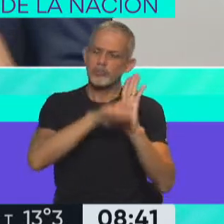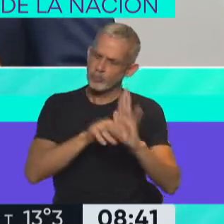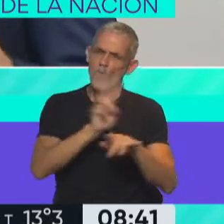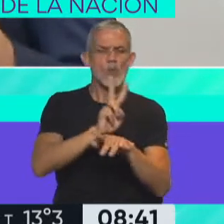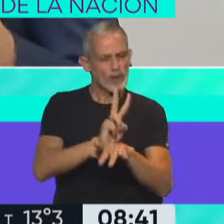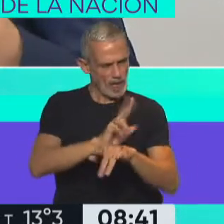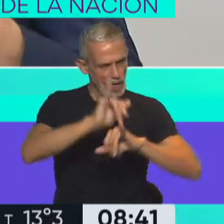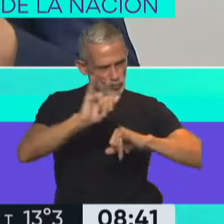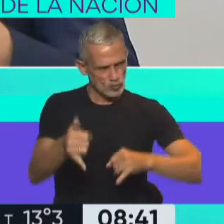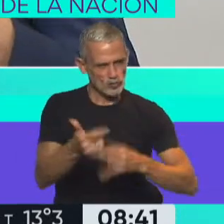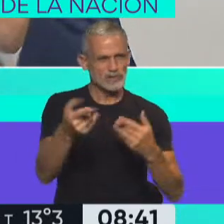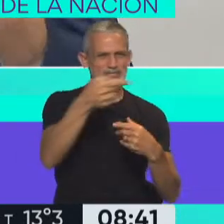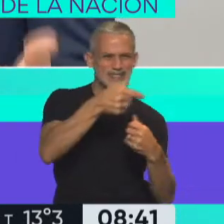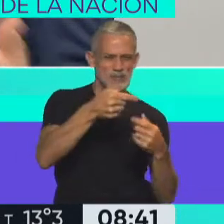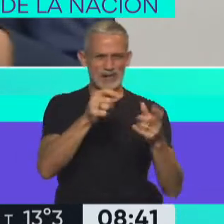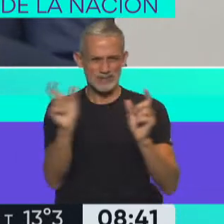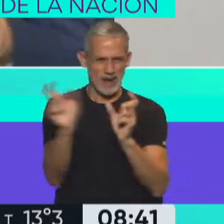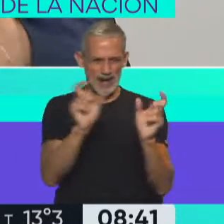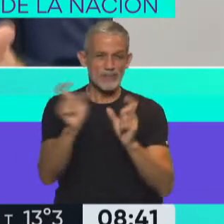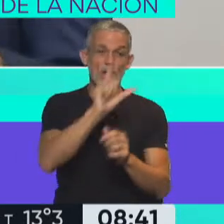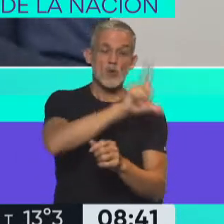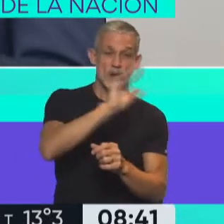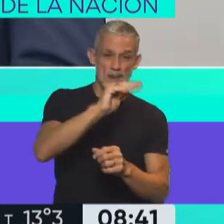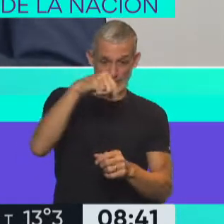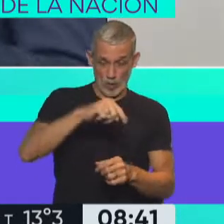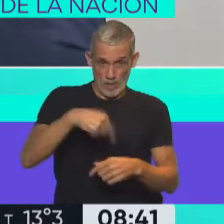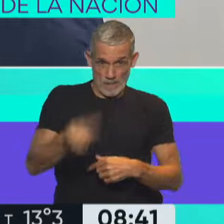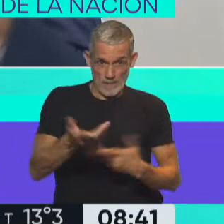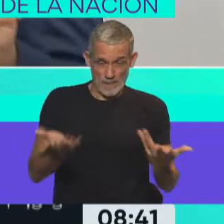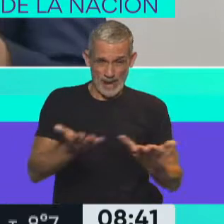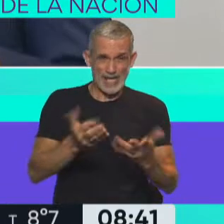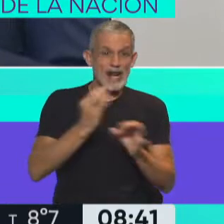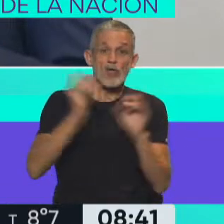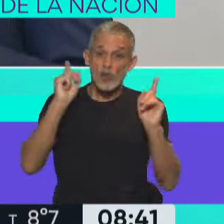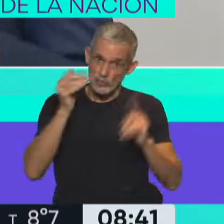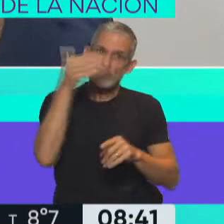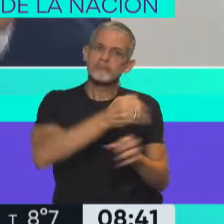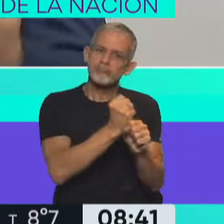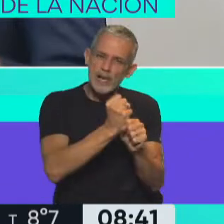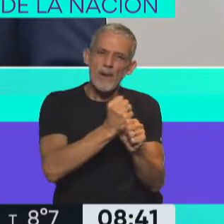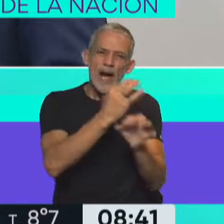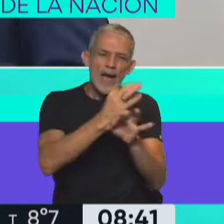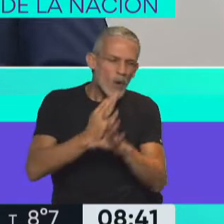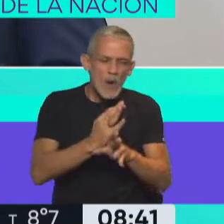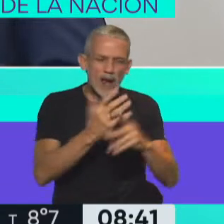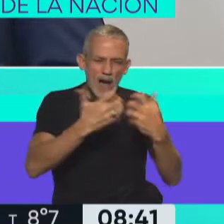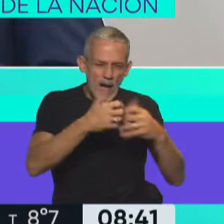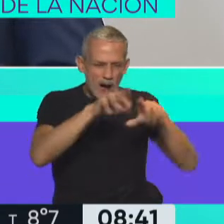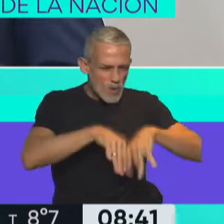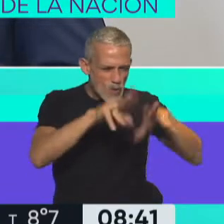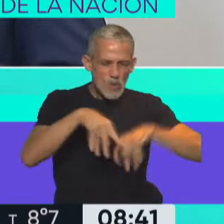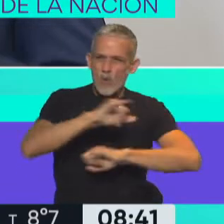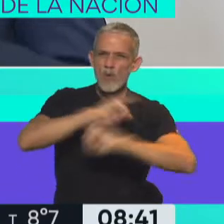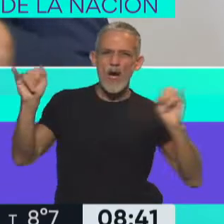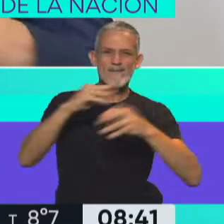con cuidados, y lunes y martes, hoy y mañana, van a estar los docentes trabajando en las escuelas y le van a llegar todas las notificaciones a